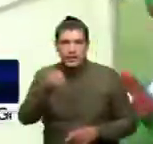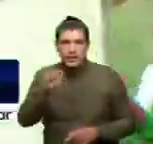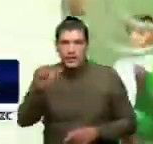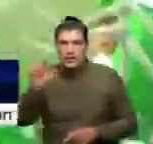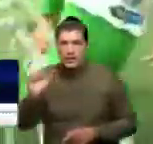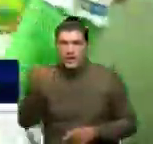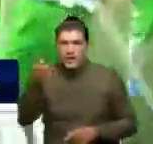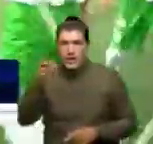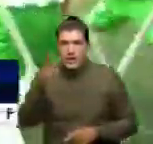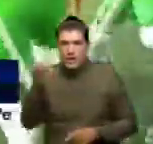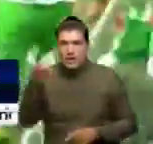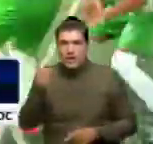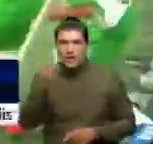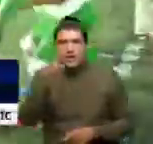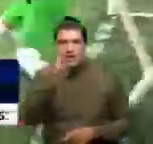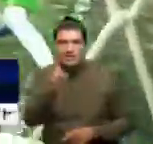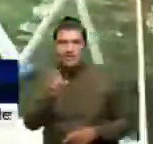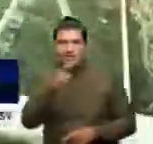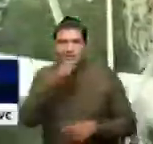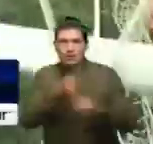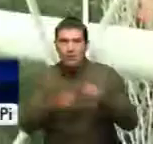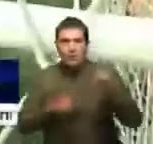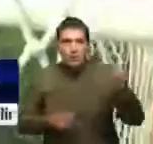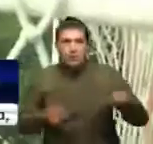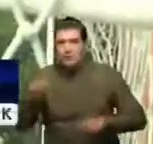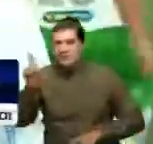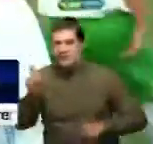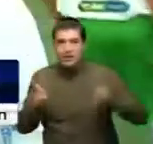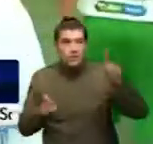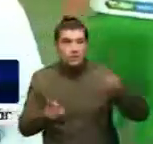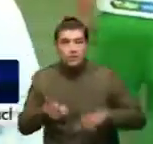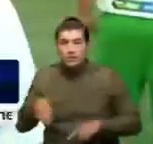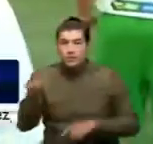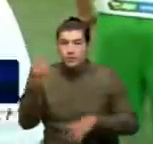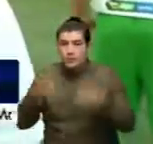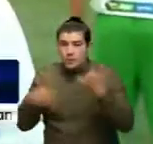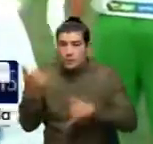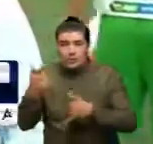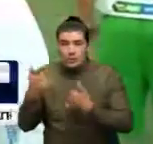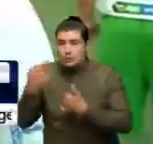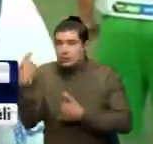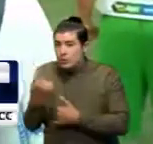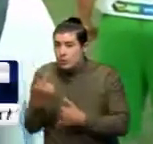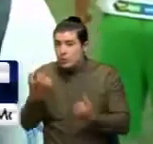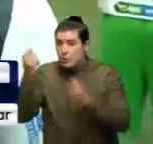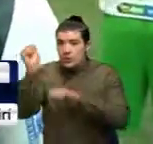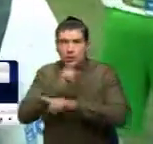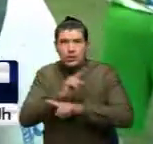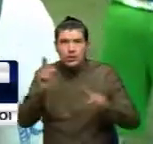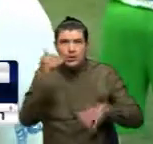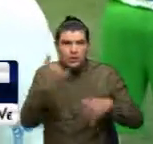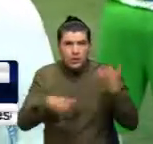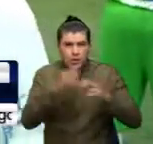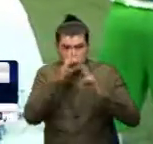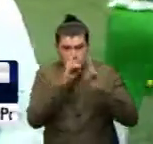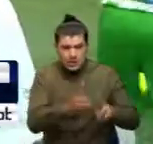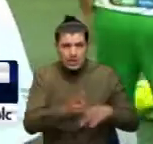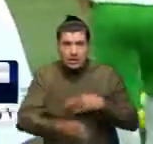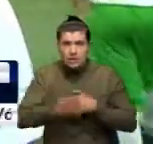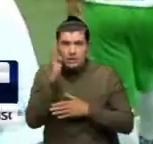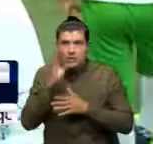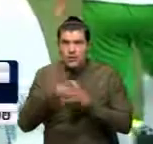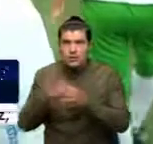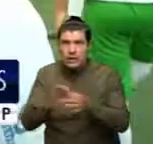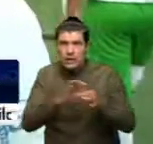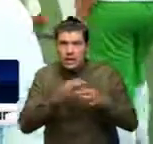seis goles por uno en la fortaleza este grupo es que que no juega para ganar juega para honrar a dios es una familia es unidad